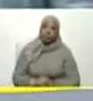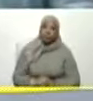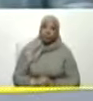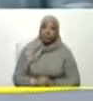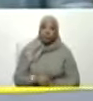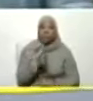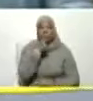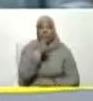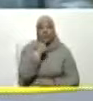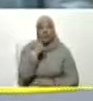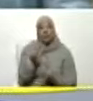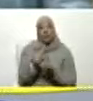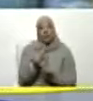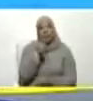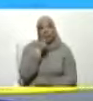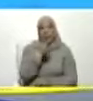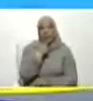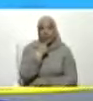Extraordinarias palabras,